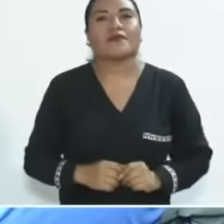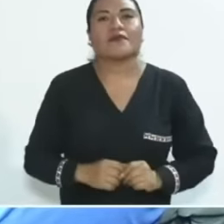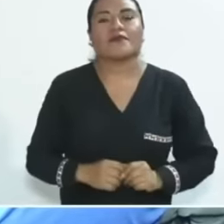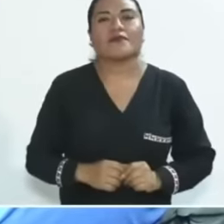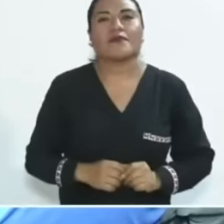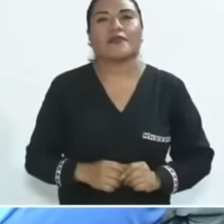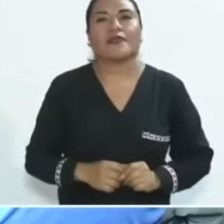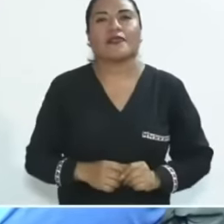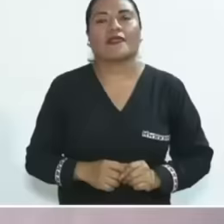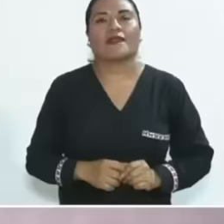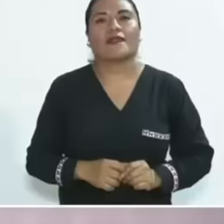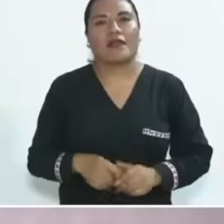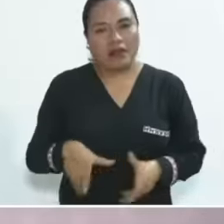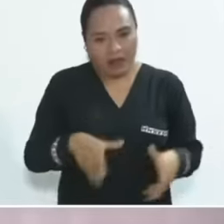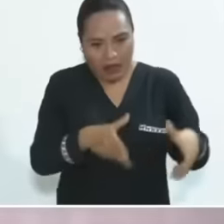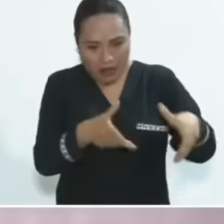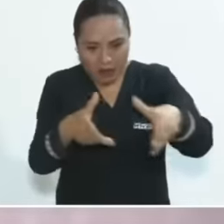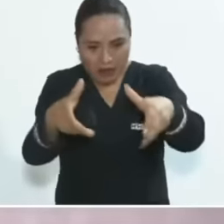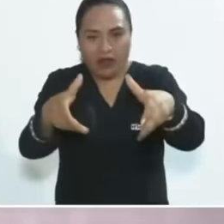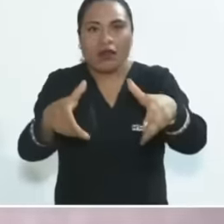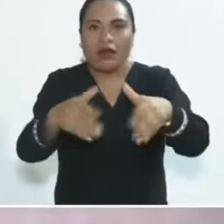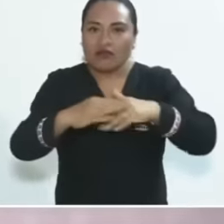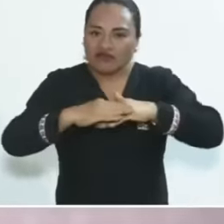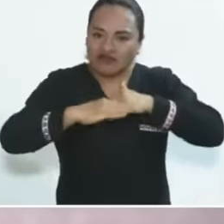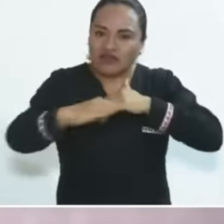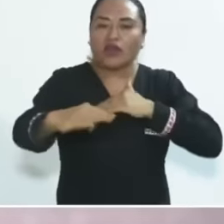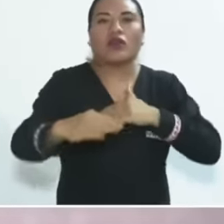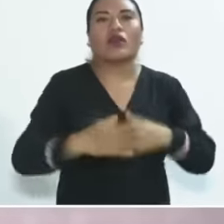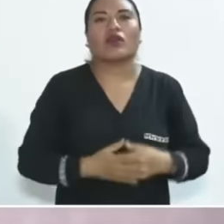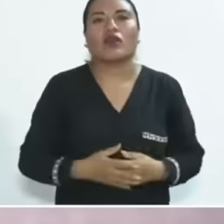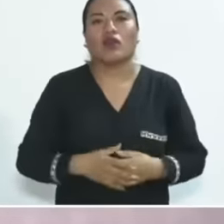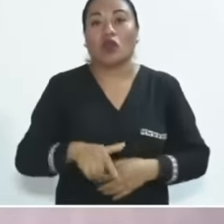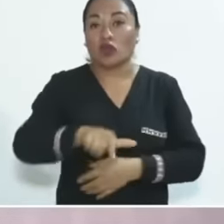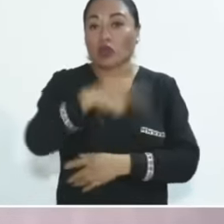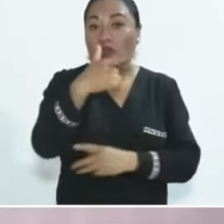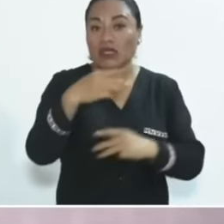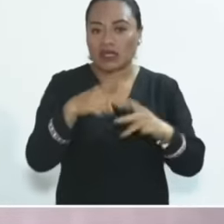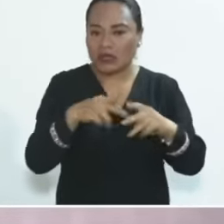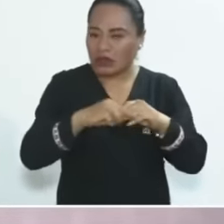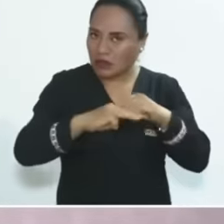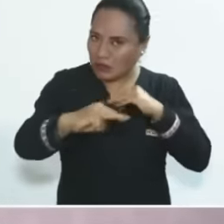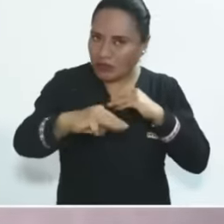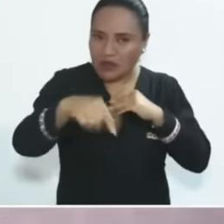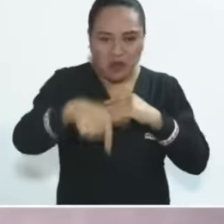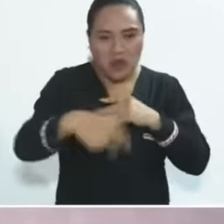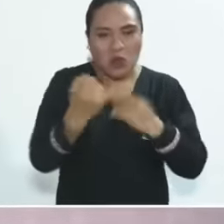En caminos como este, 12 kilómetros,